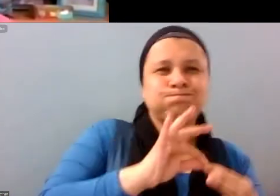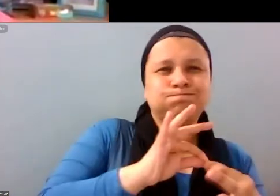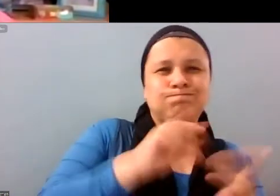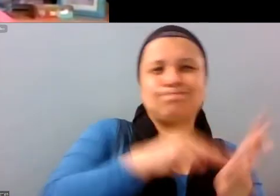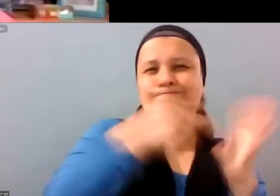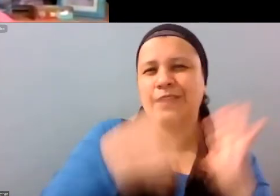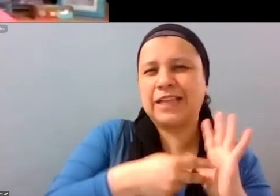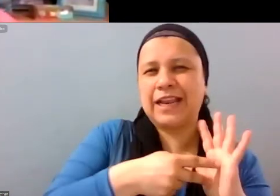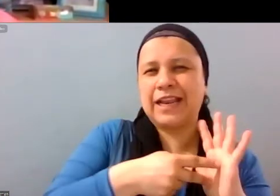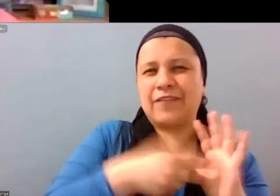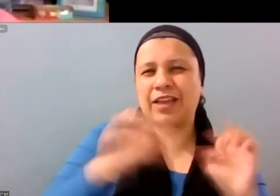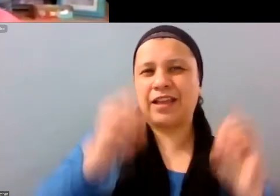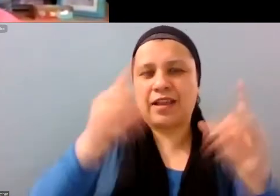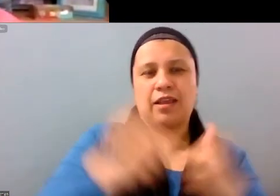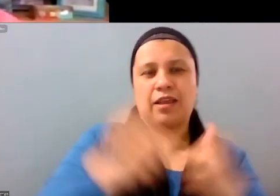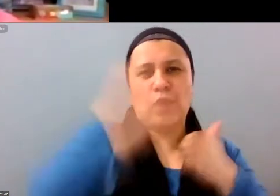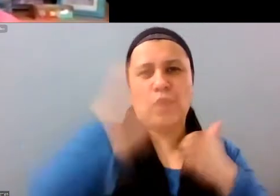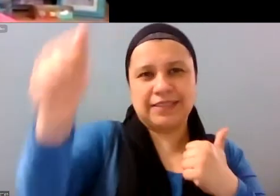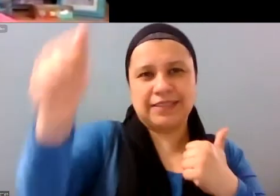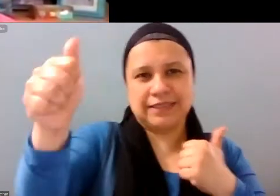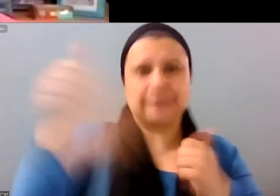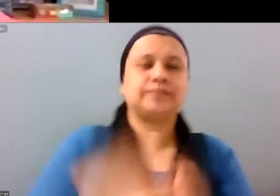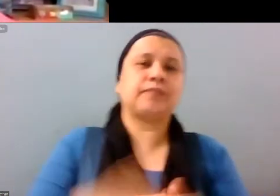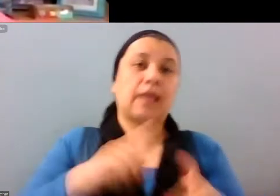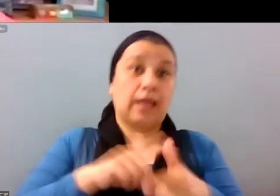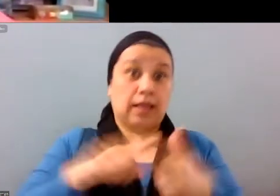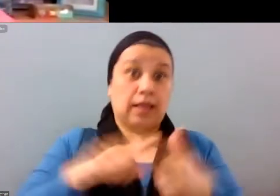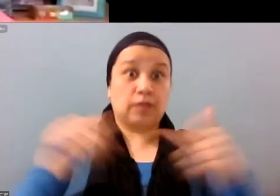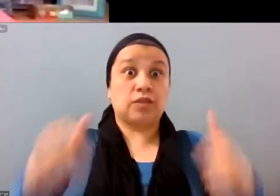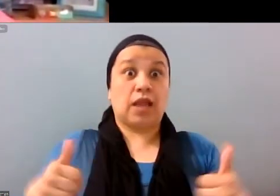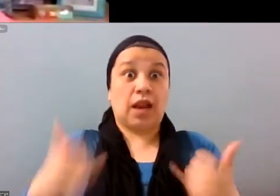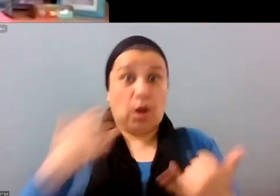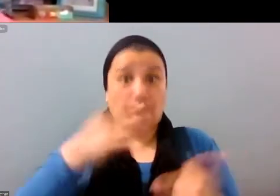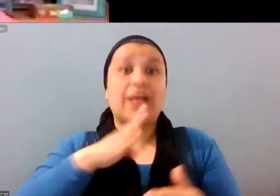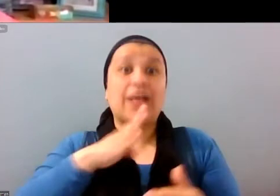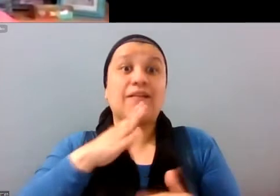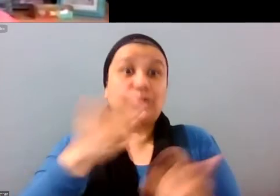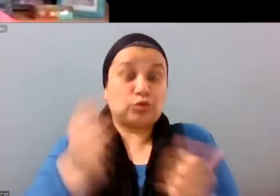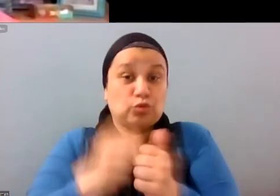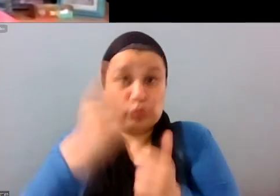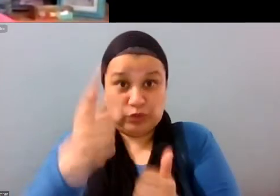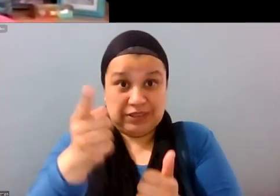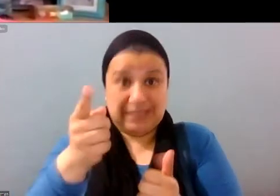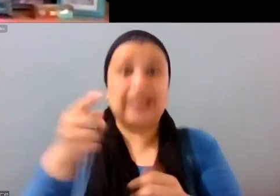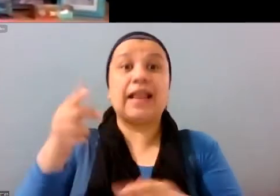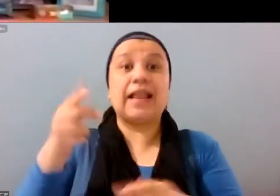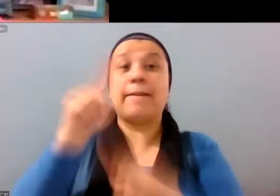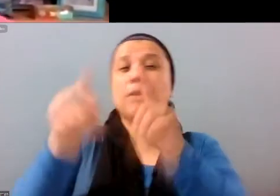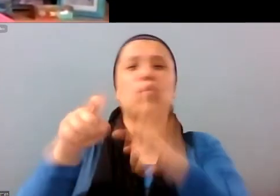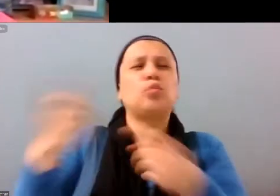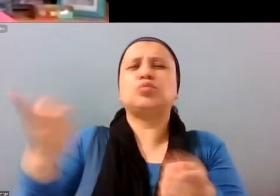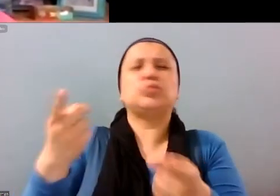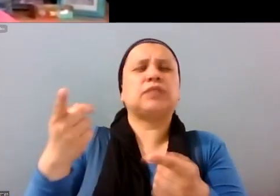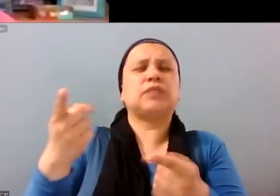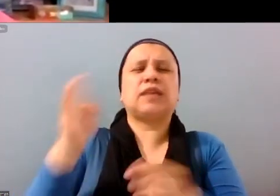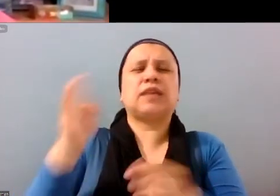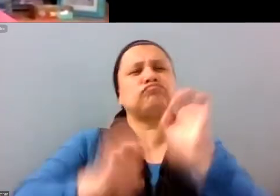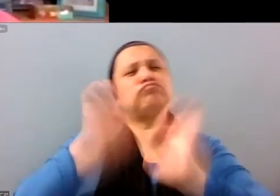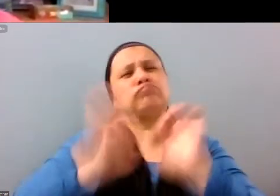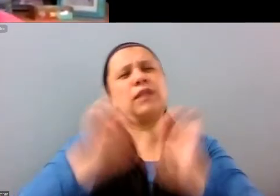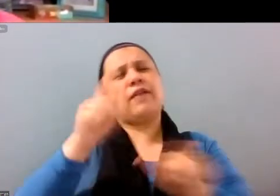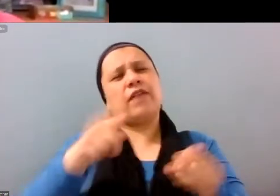es en ese sentido que inicio nuevamente con usted en las preguntas ¿cómo ha valorado usted el esfuerzo que se ha dado en el